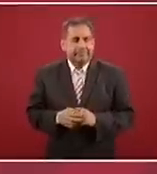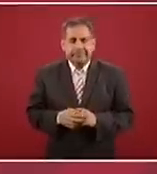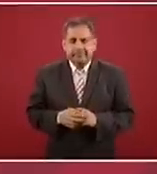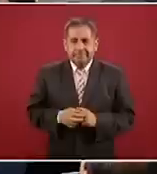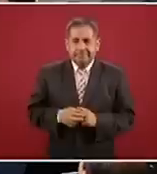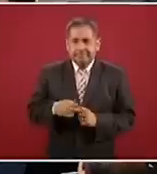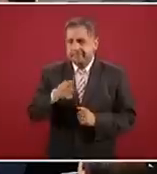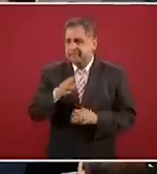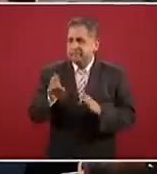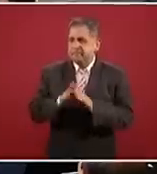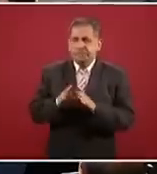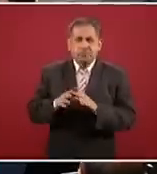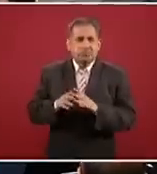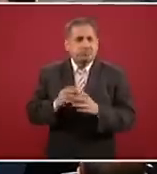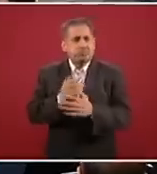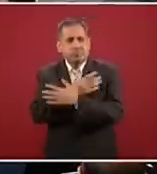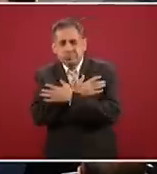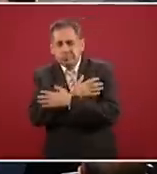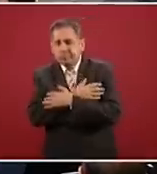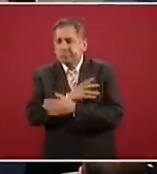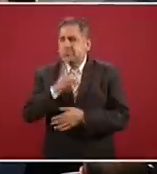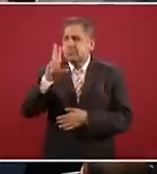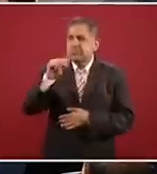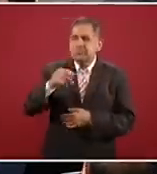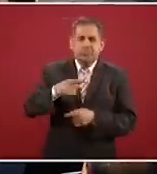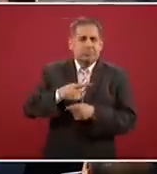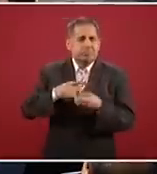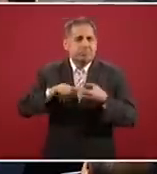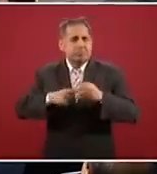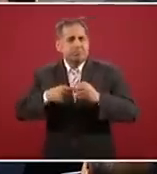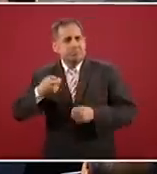lo de abrazos, no balazos.